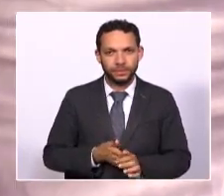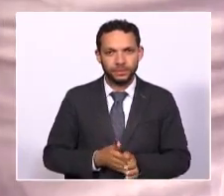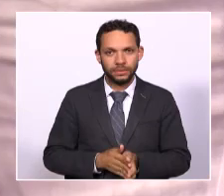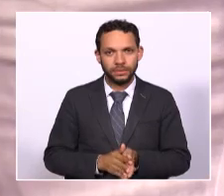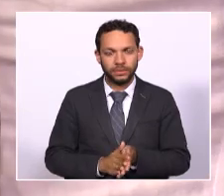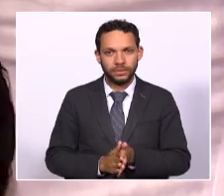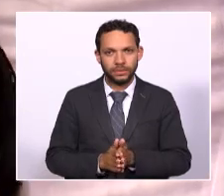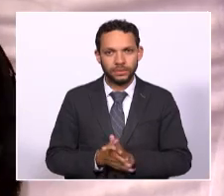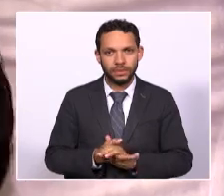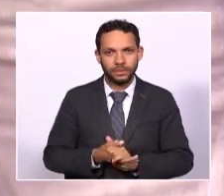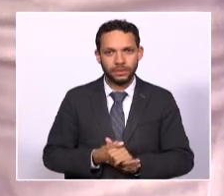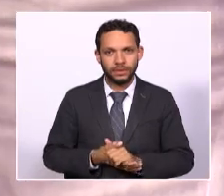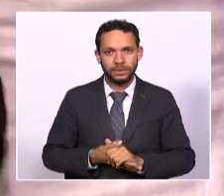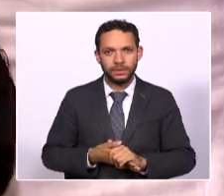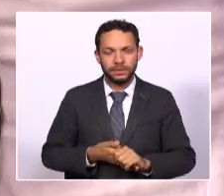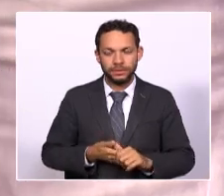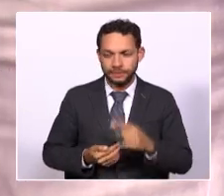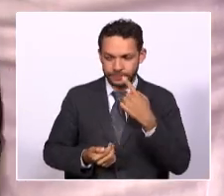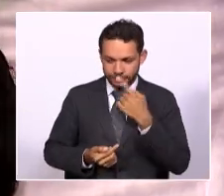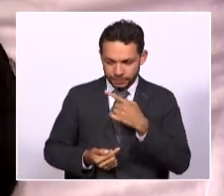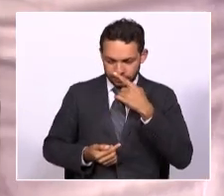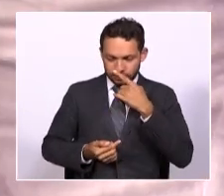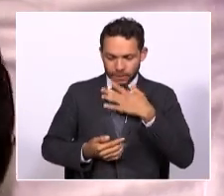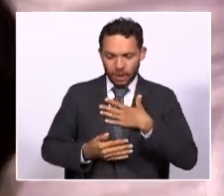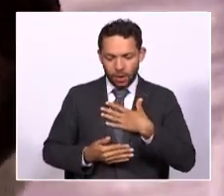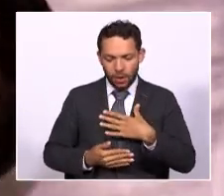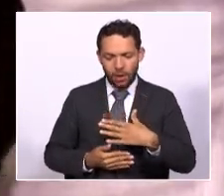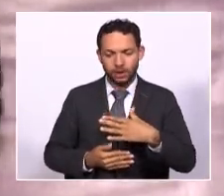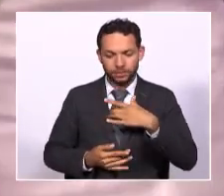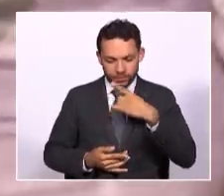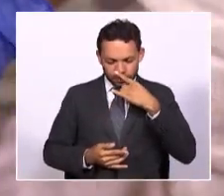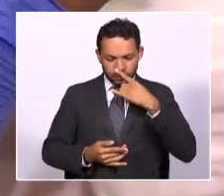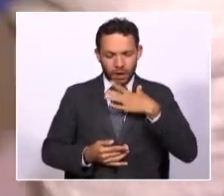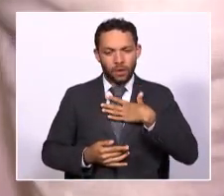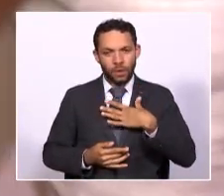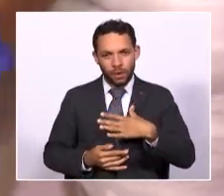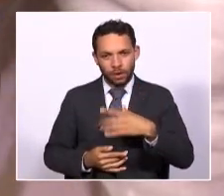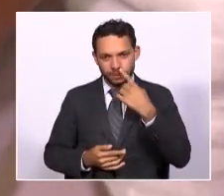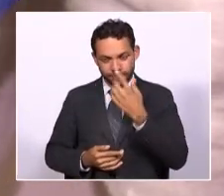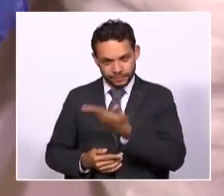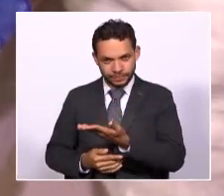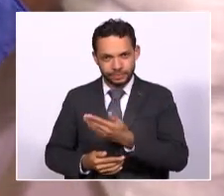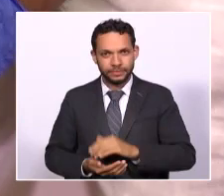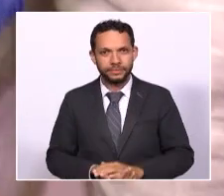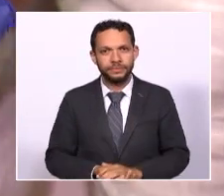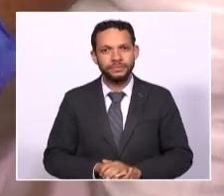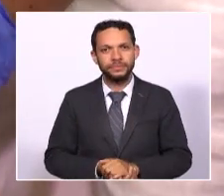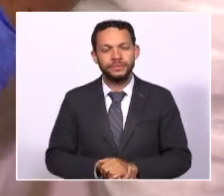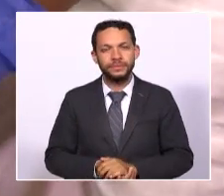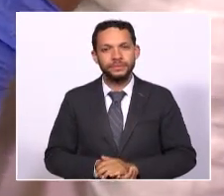Exhala y relájate. Suelto, suelta. Muy bien.